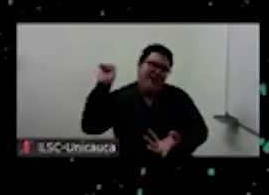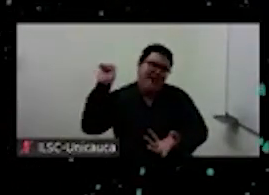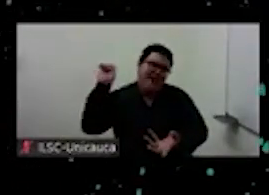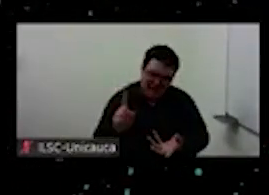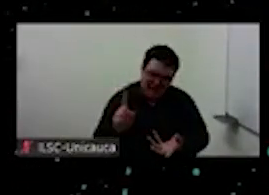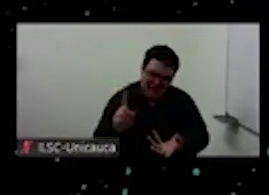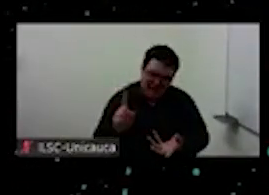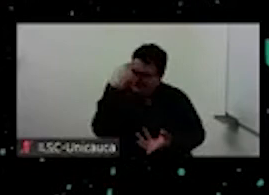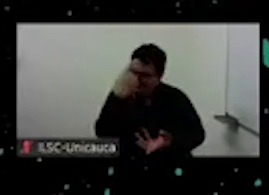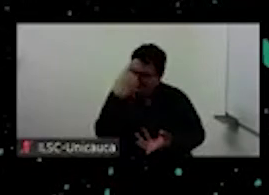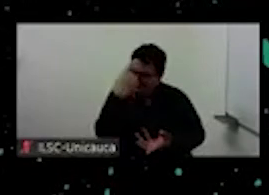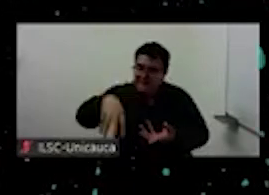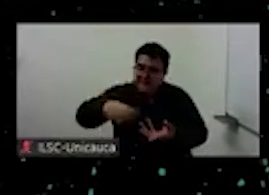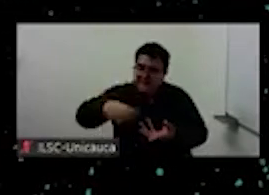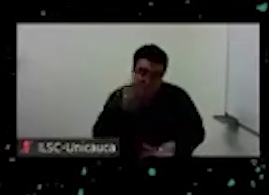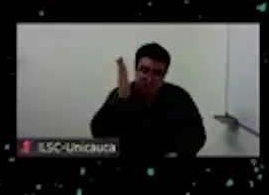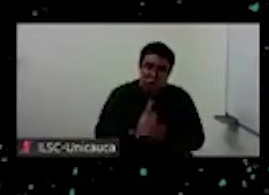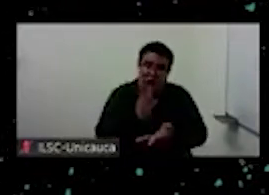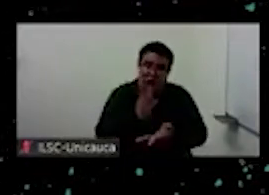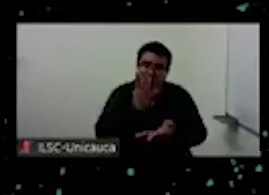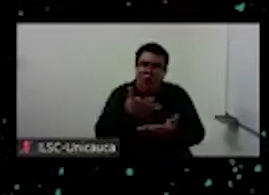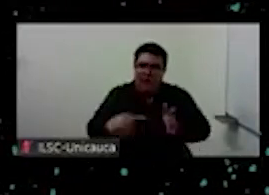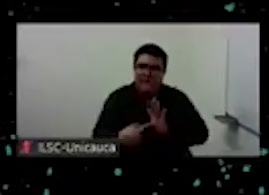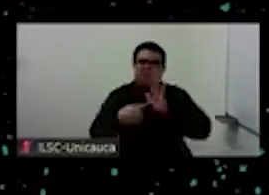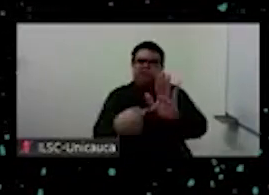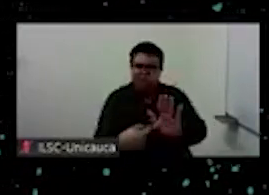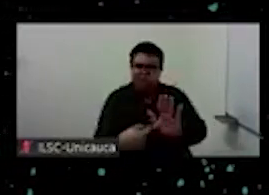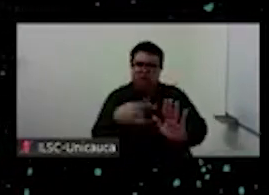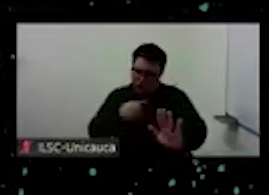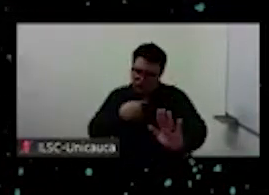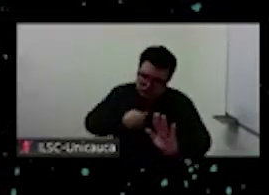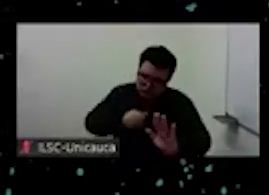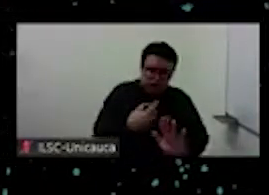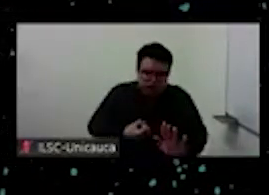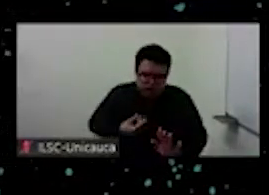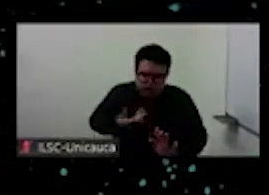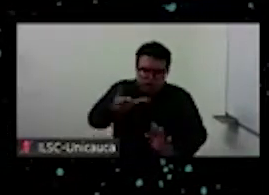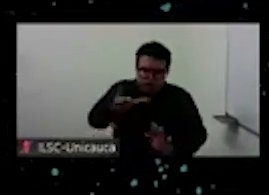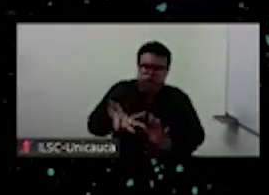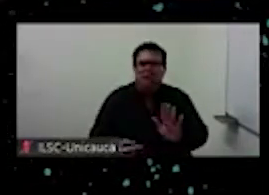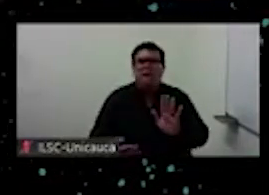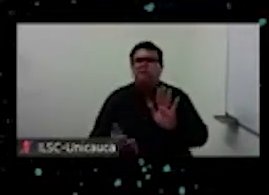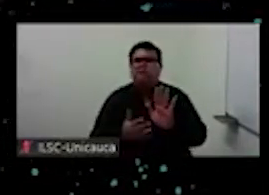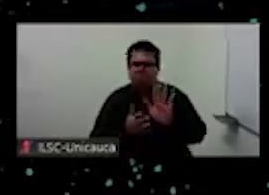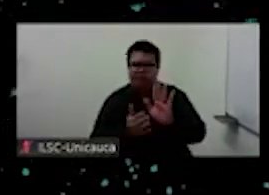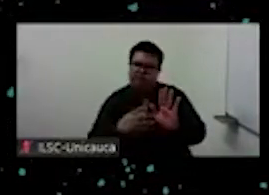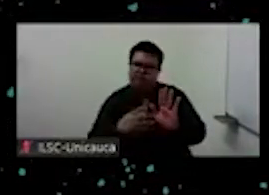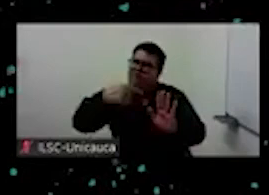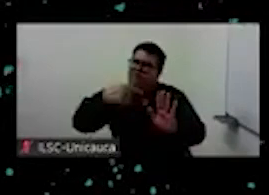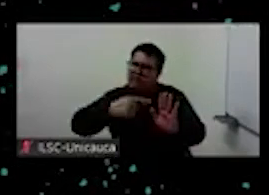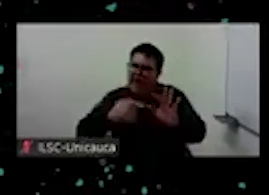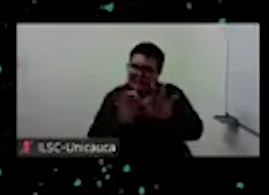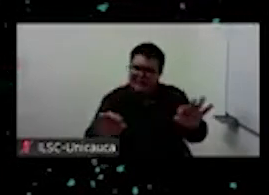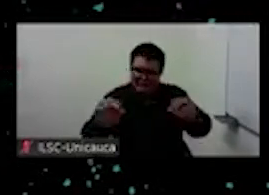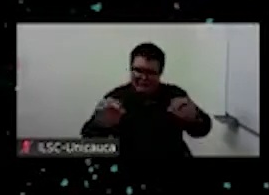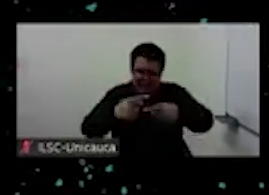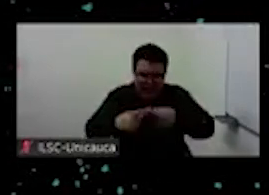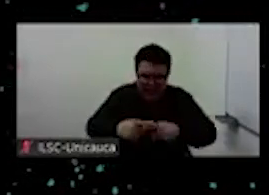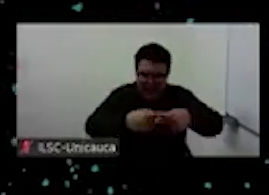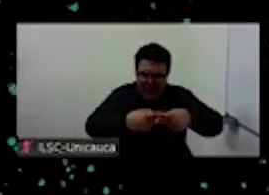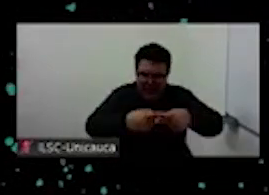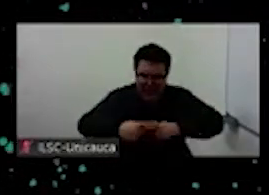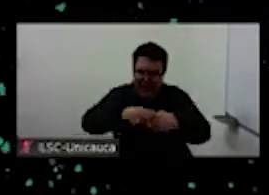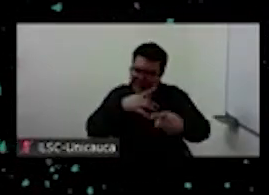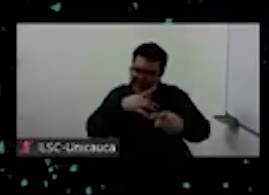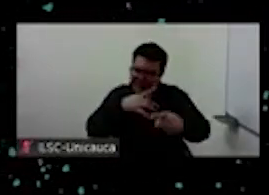el acontecimiento, se exteriorizan y se visibilizan, permitiendo la construcción de otros